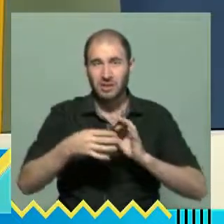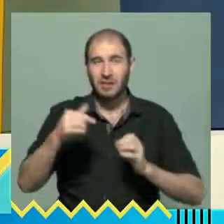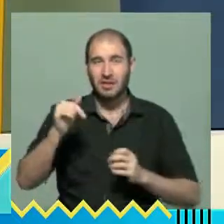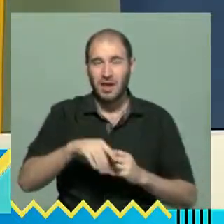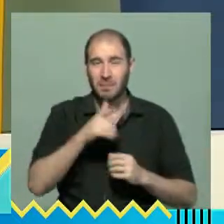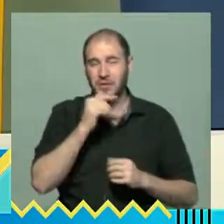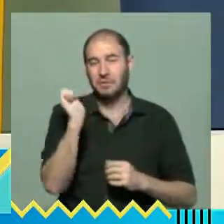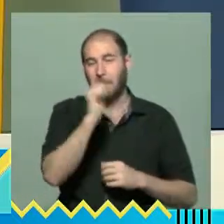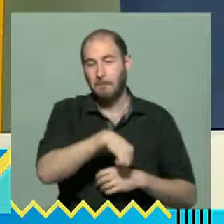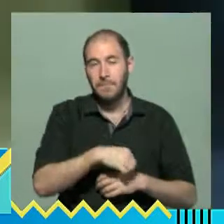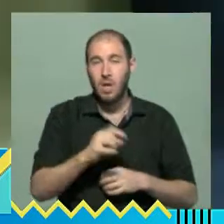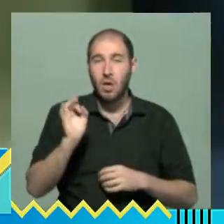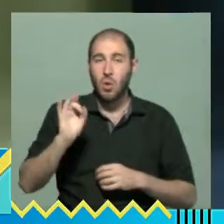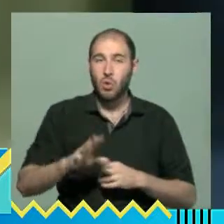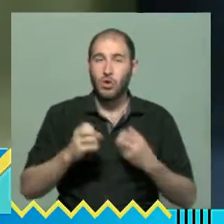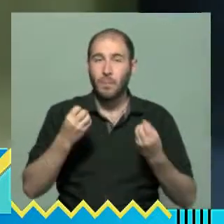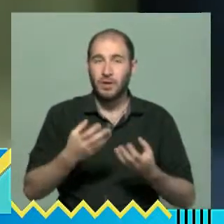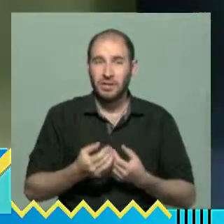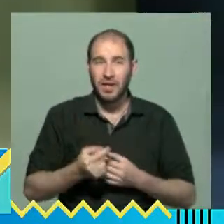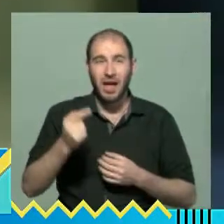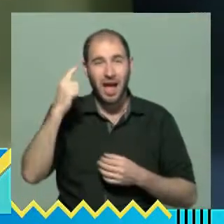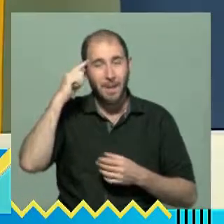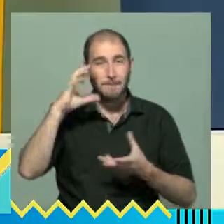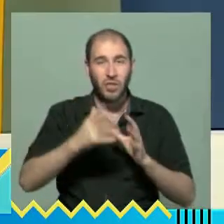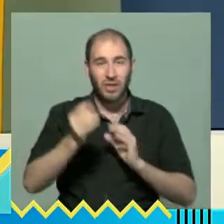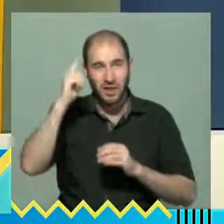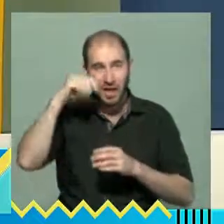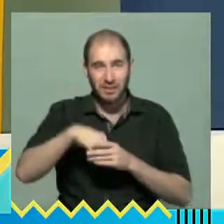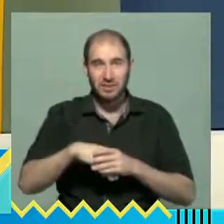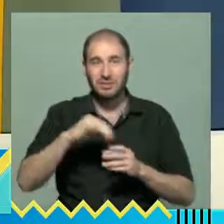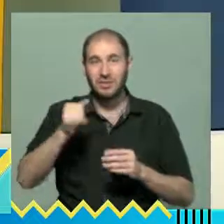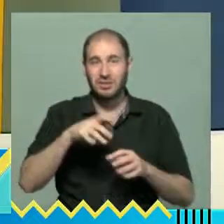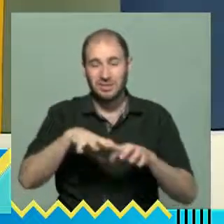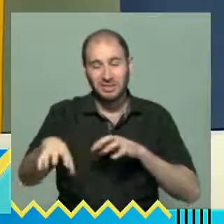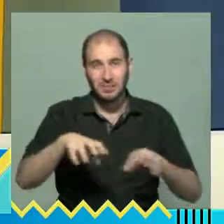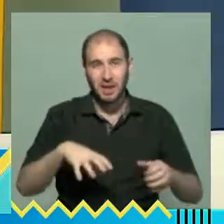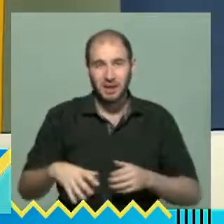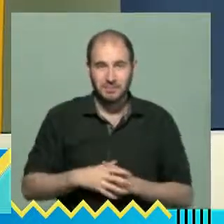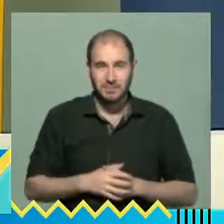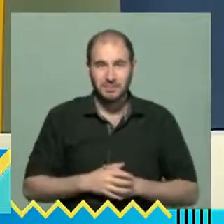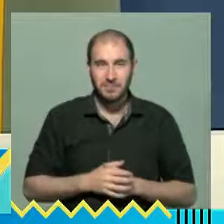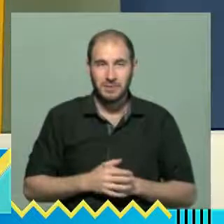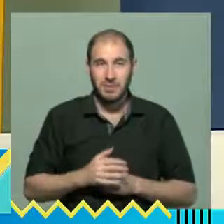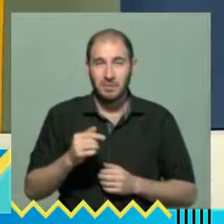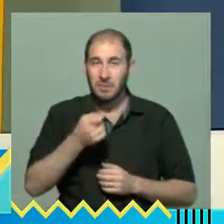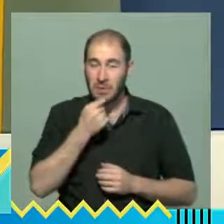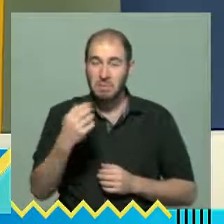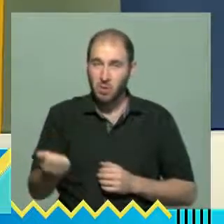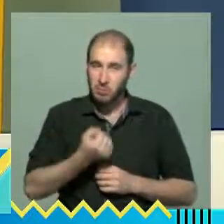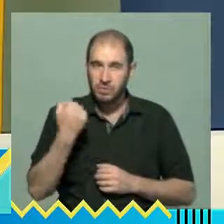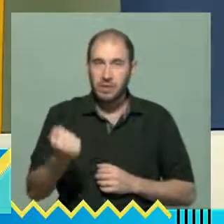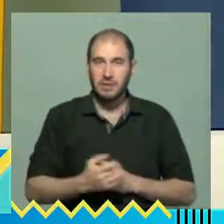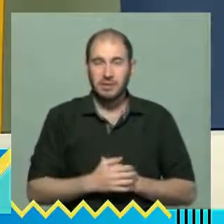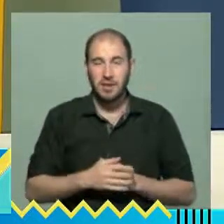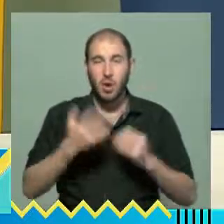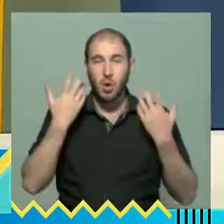ninguna atención solamente porque no encaja en nuestro modelo de que tiene que estar segmentado. ¿Sí? O sea, fíjate qué notable, cuando